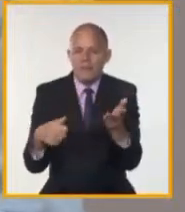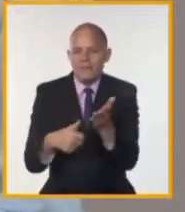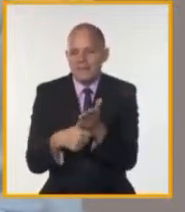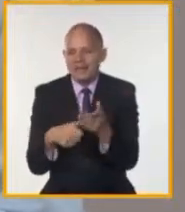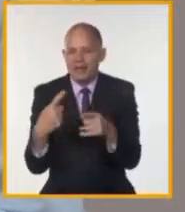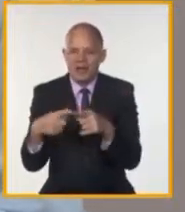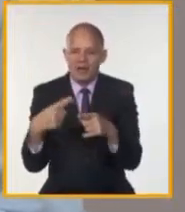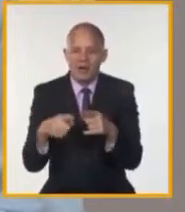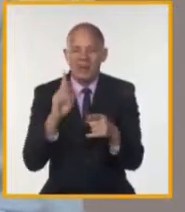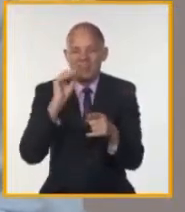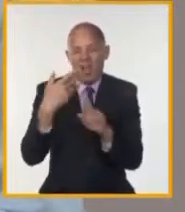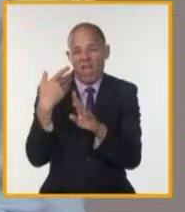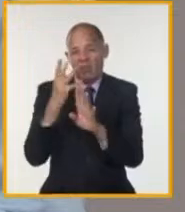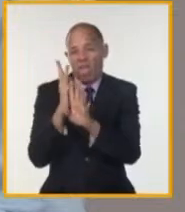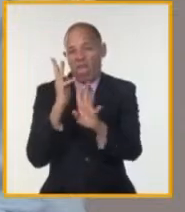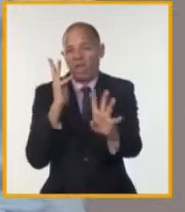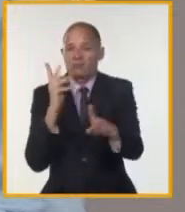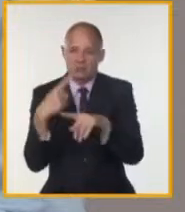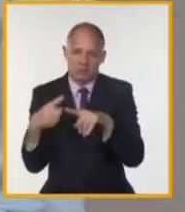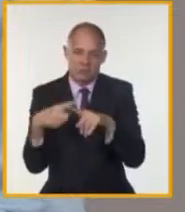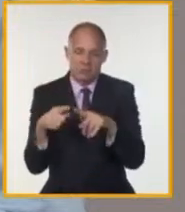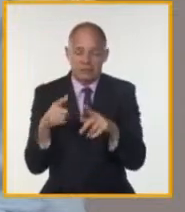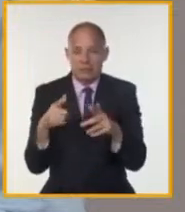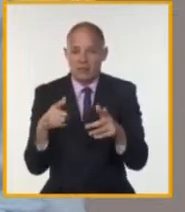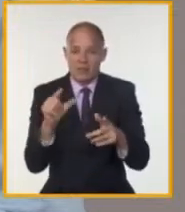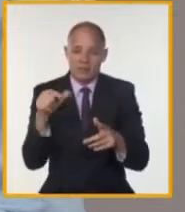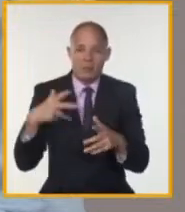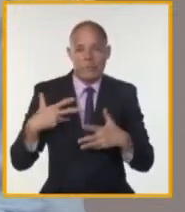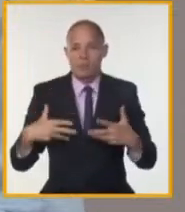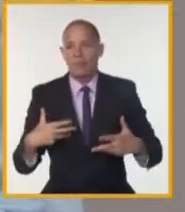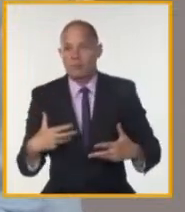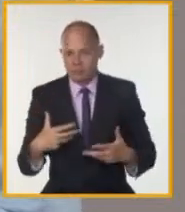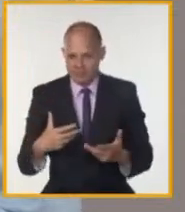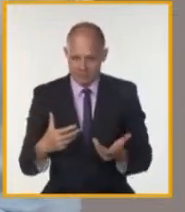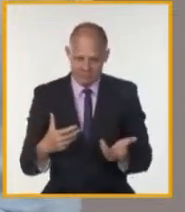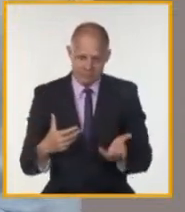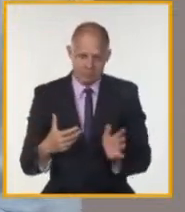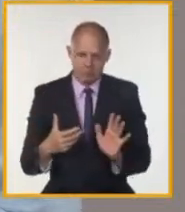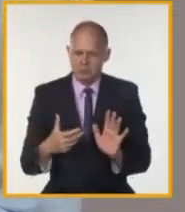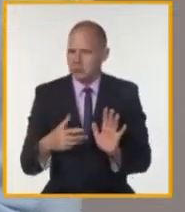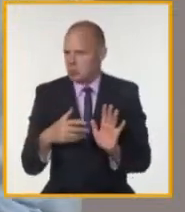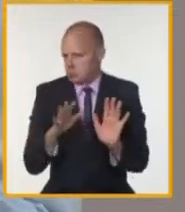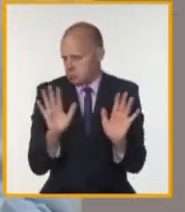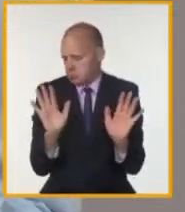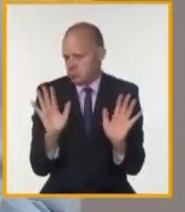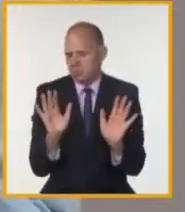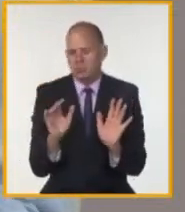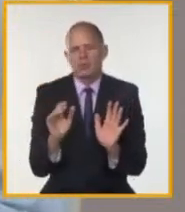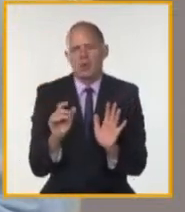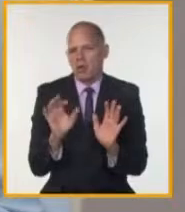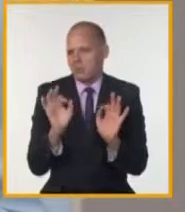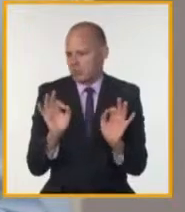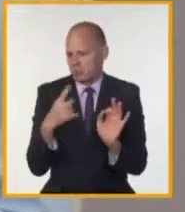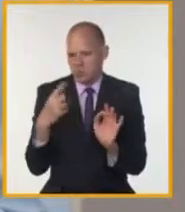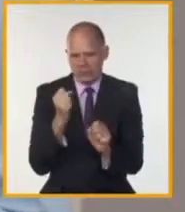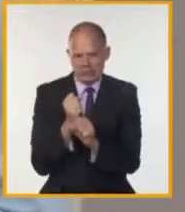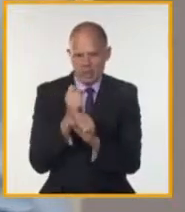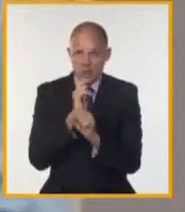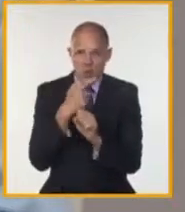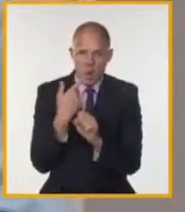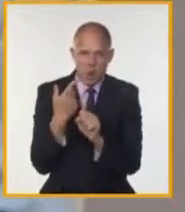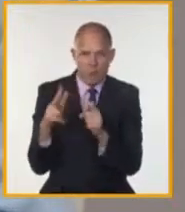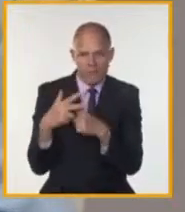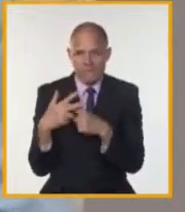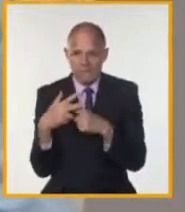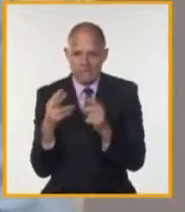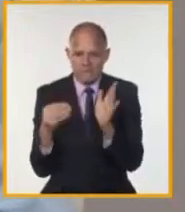de los pasajes. Sin embargo, nosotros no nos hemos detenido, nosotros estamos buscando